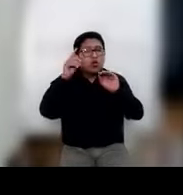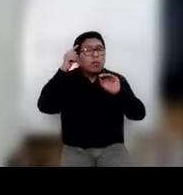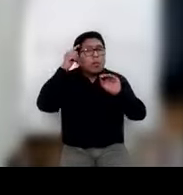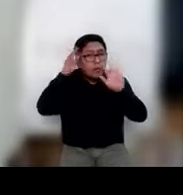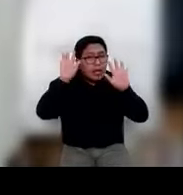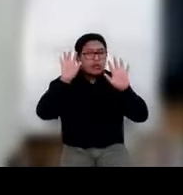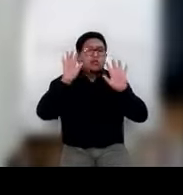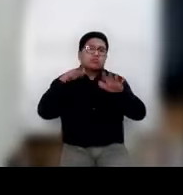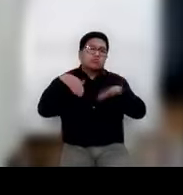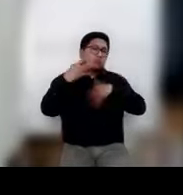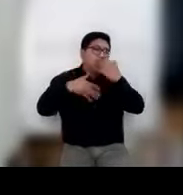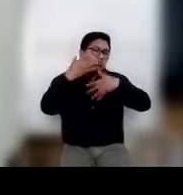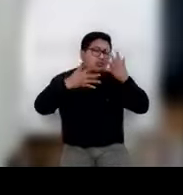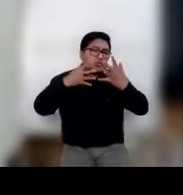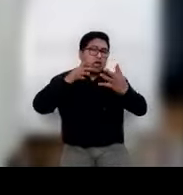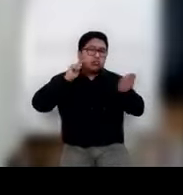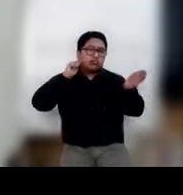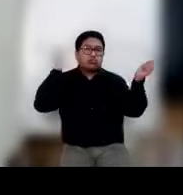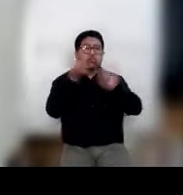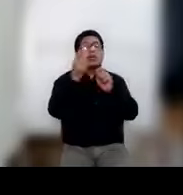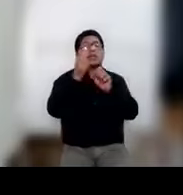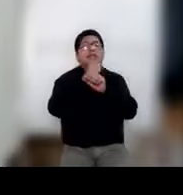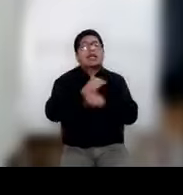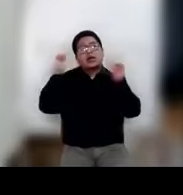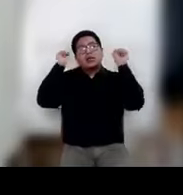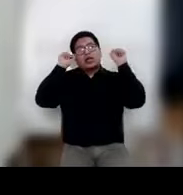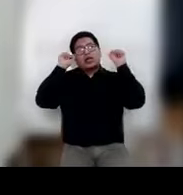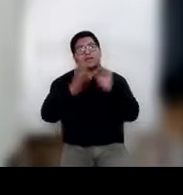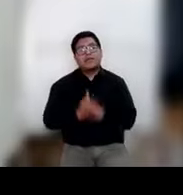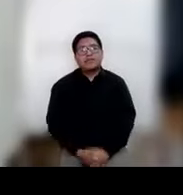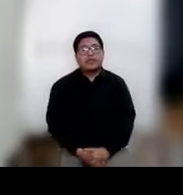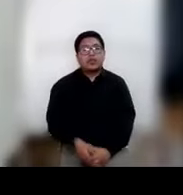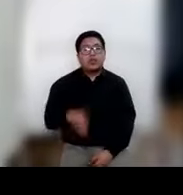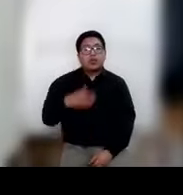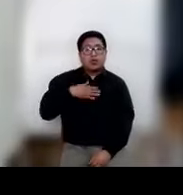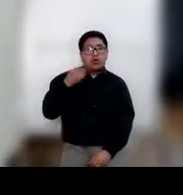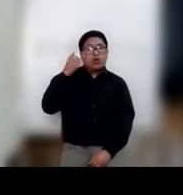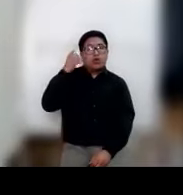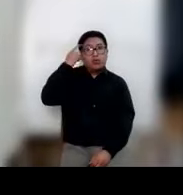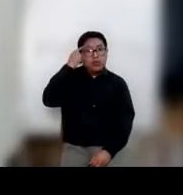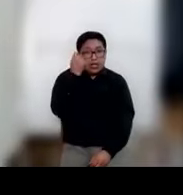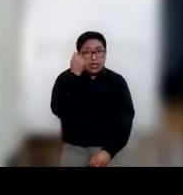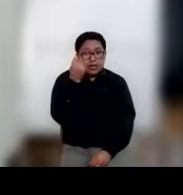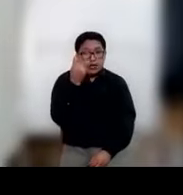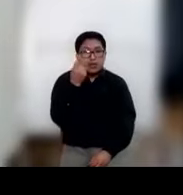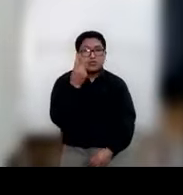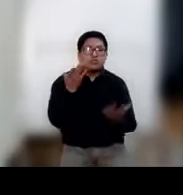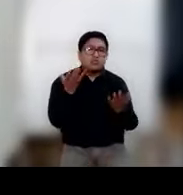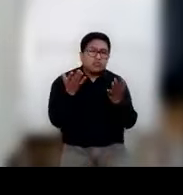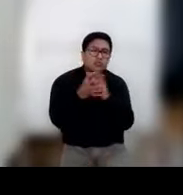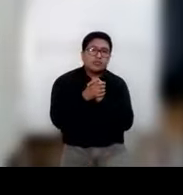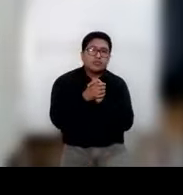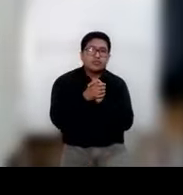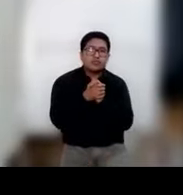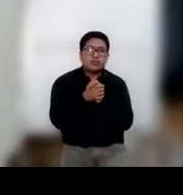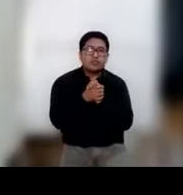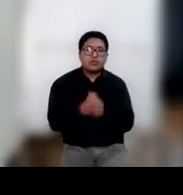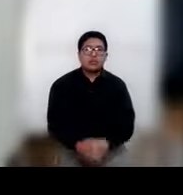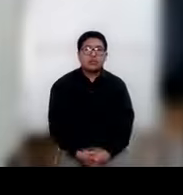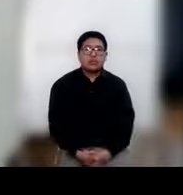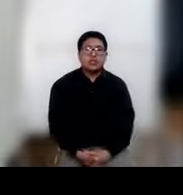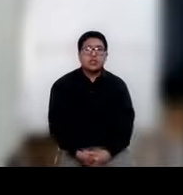tendríamos que ir salvando definitivamente porque hemos entendido de que la la la fuente de donde de